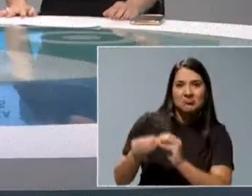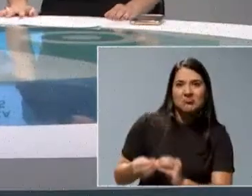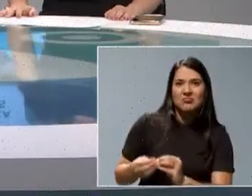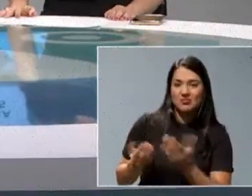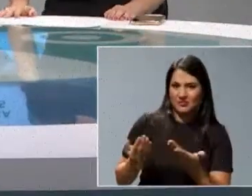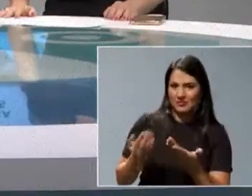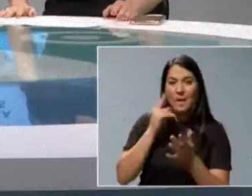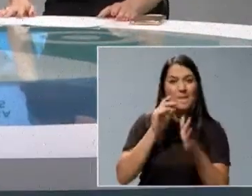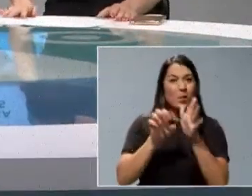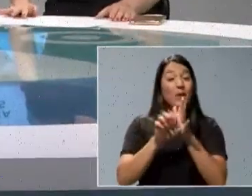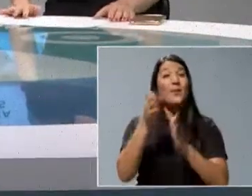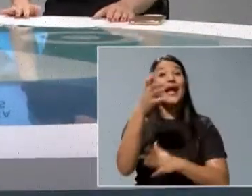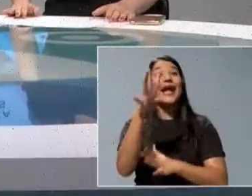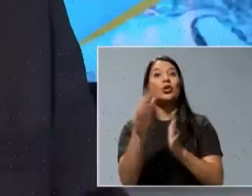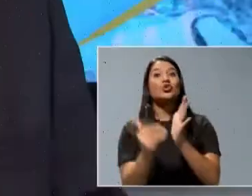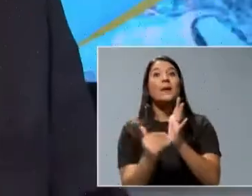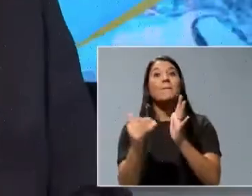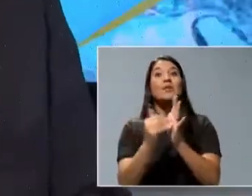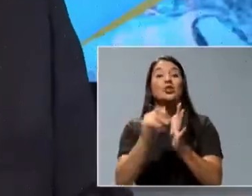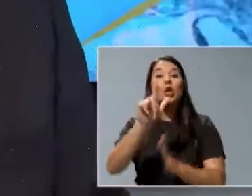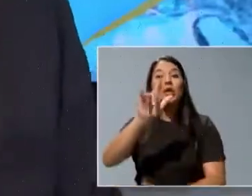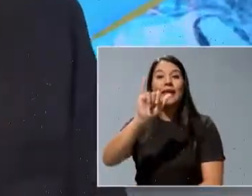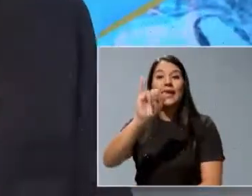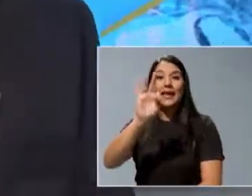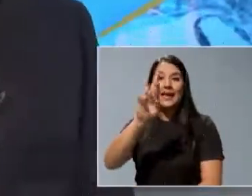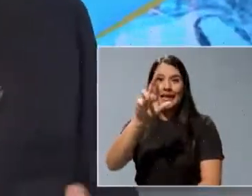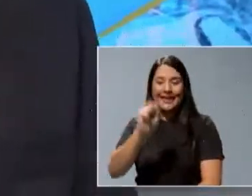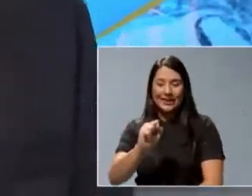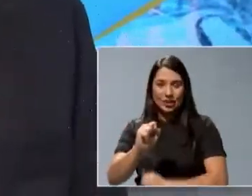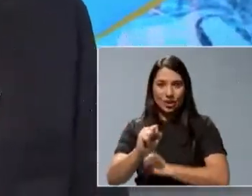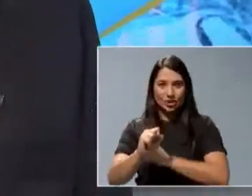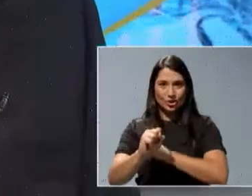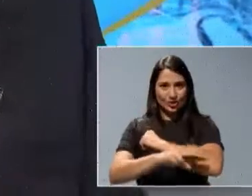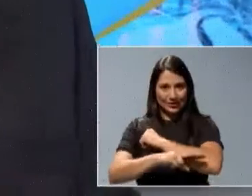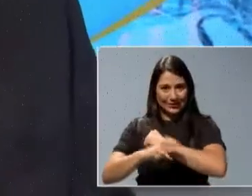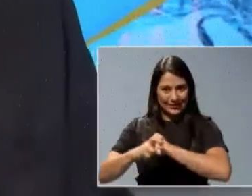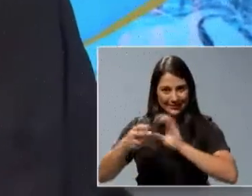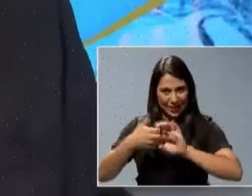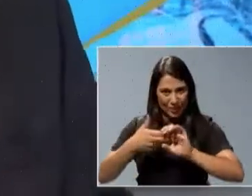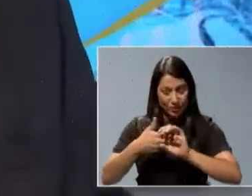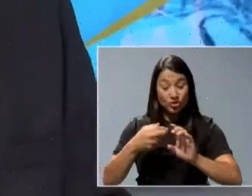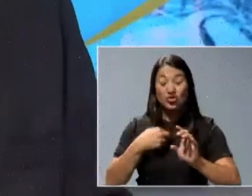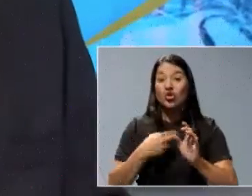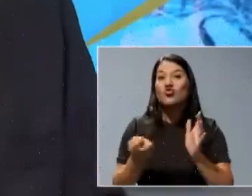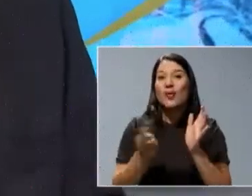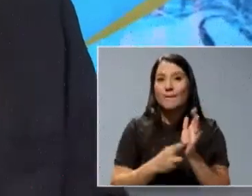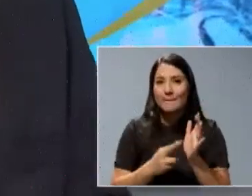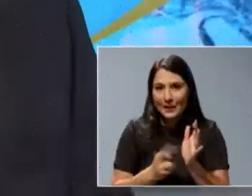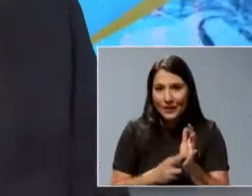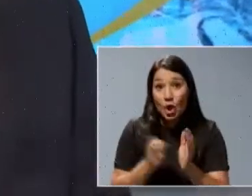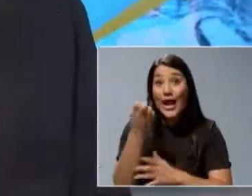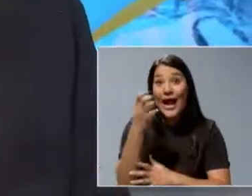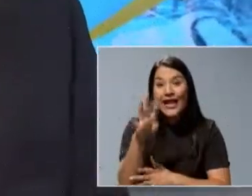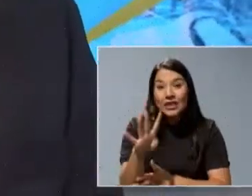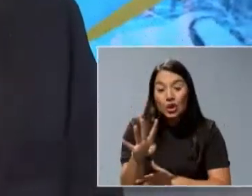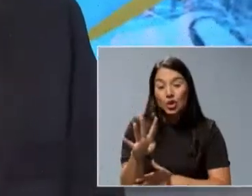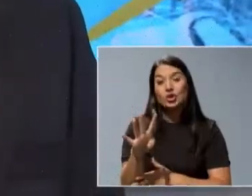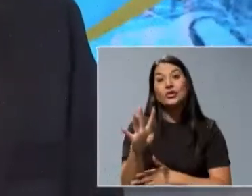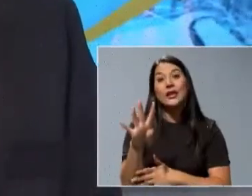14 millones de litros de combustible robado. 14, repito la cifra porque es realmente